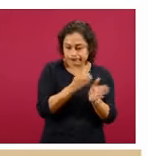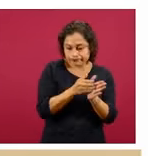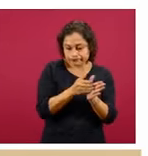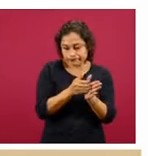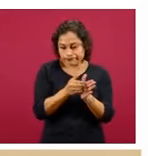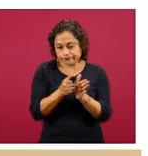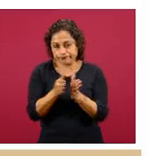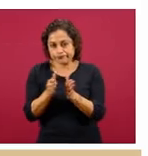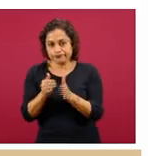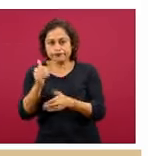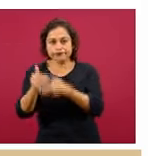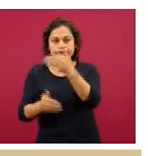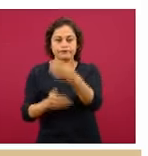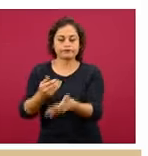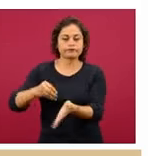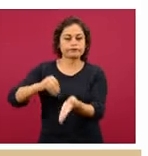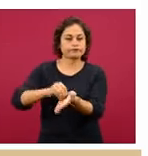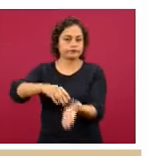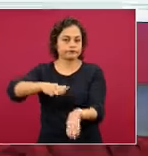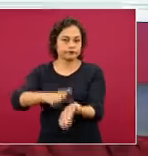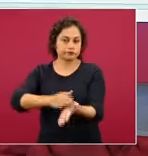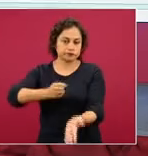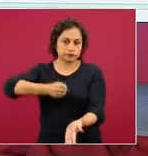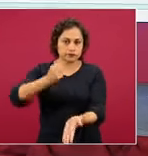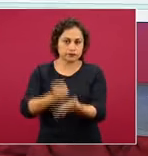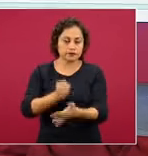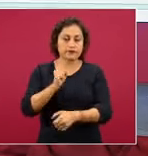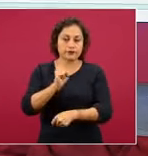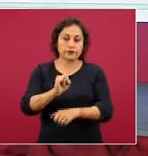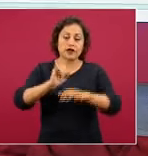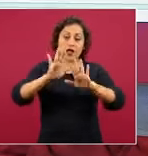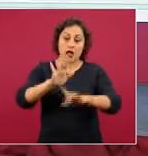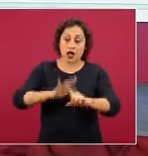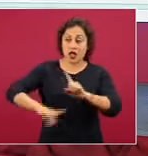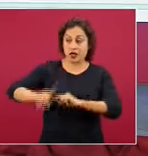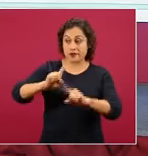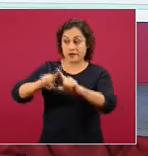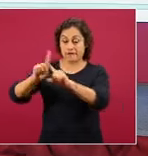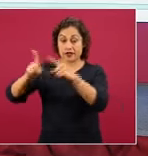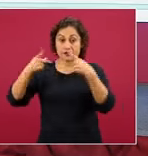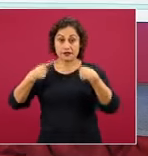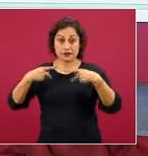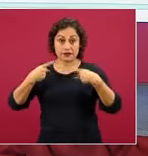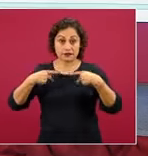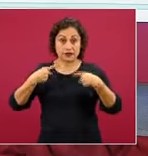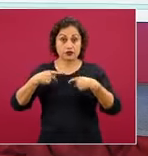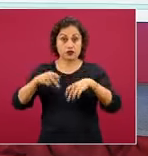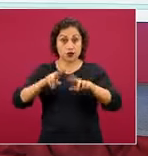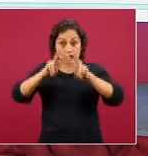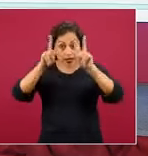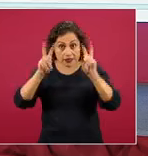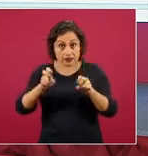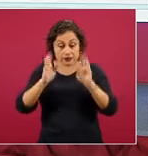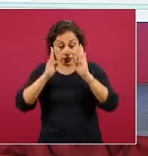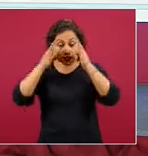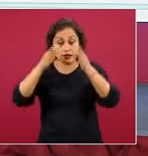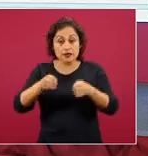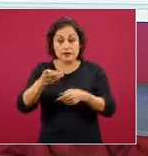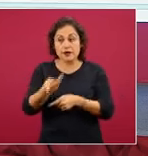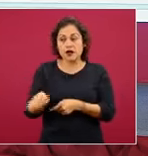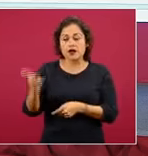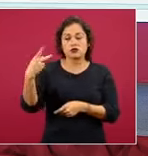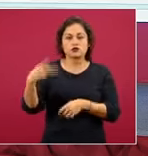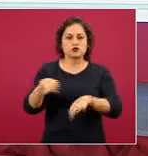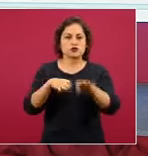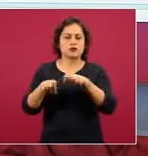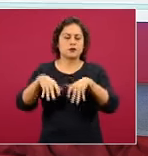muy importante y quiero agradecer a todos los equipos jurisdiccionales que tienen una labor muy importante durante todas estas